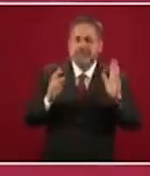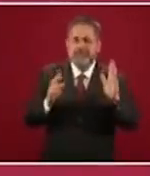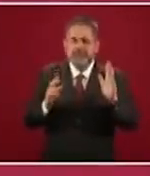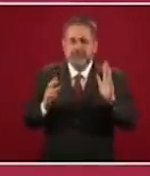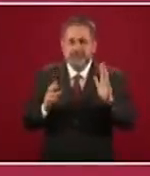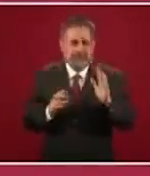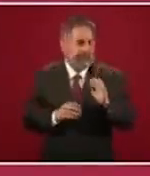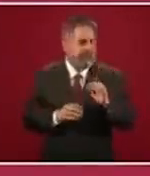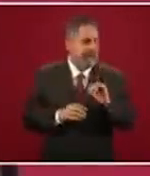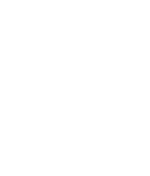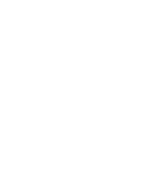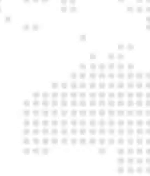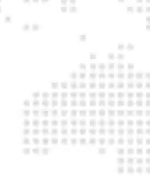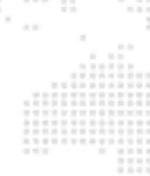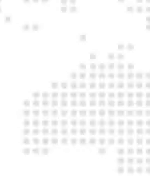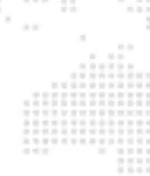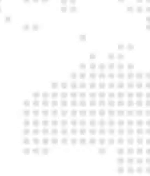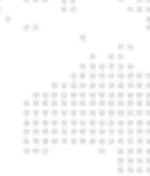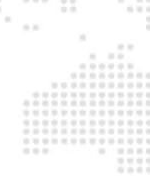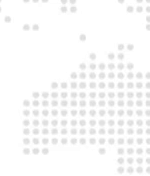izquierda y la extrema derecha